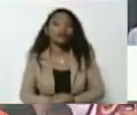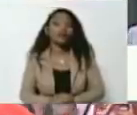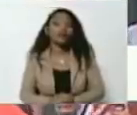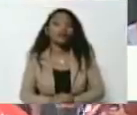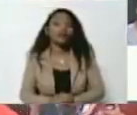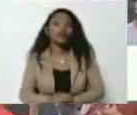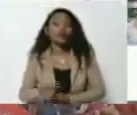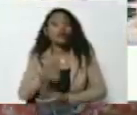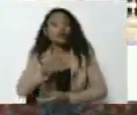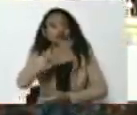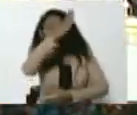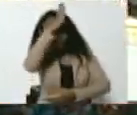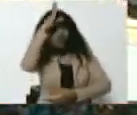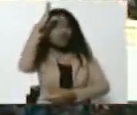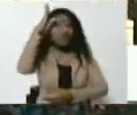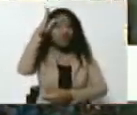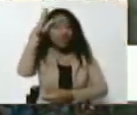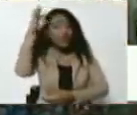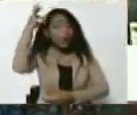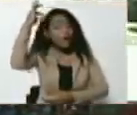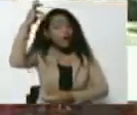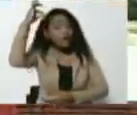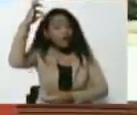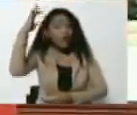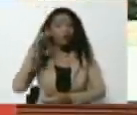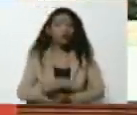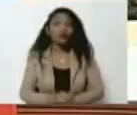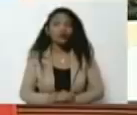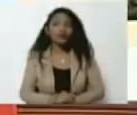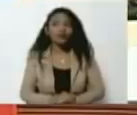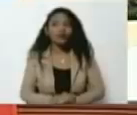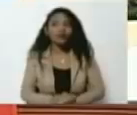¡Don Diosdado Cabello!